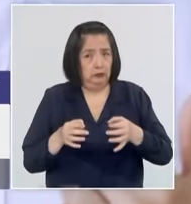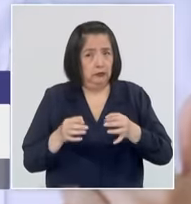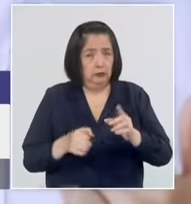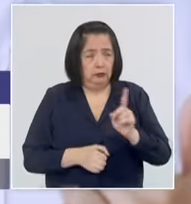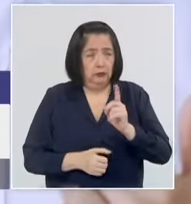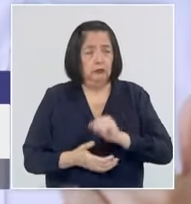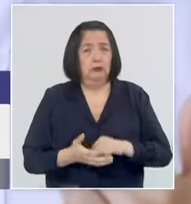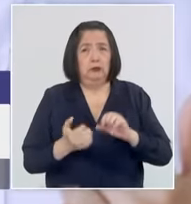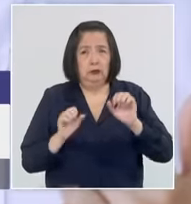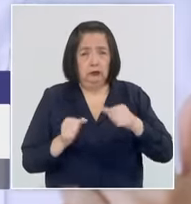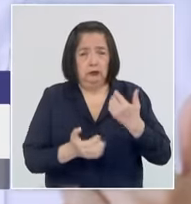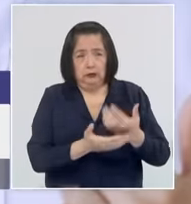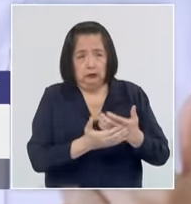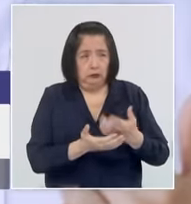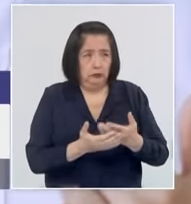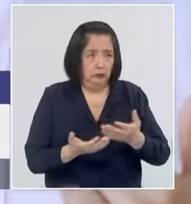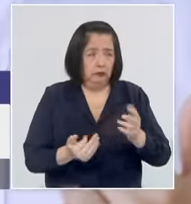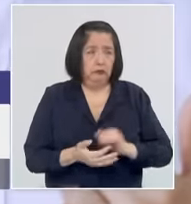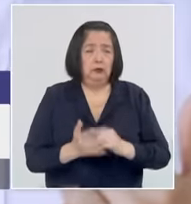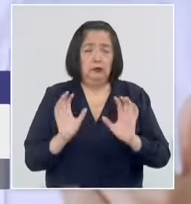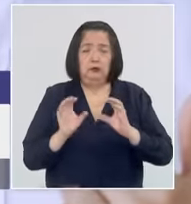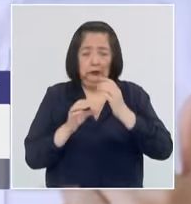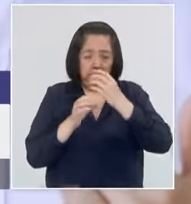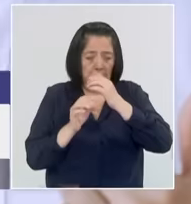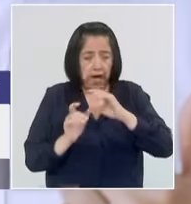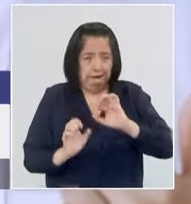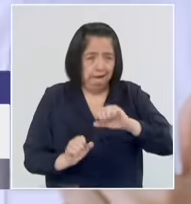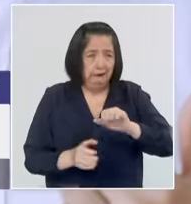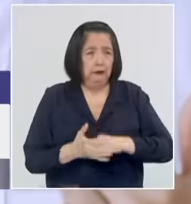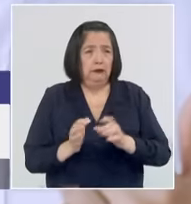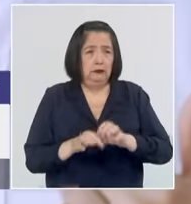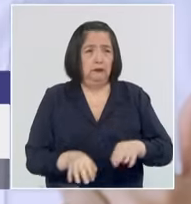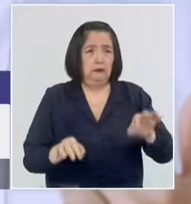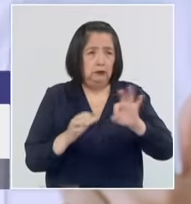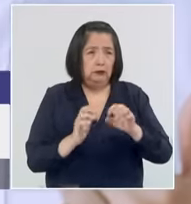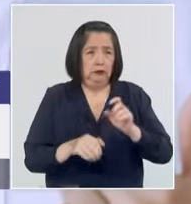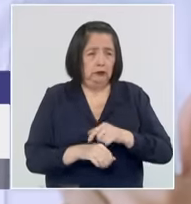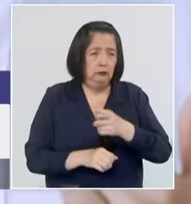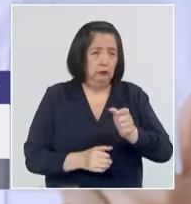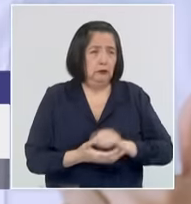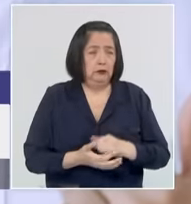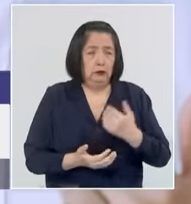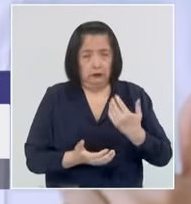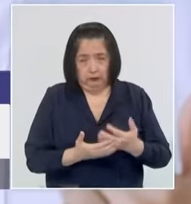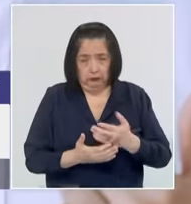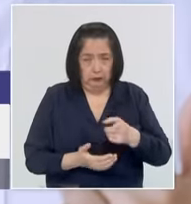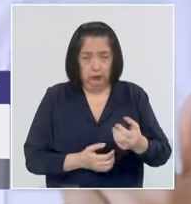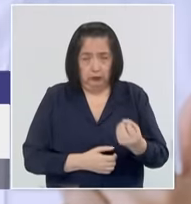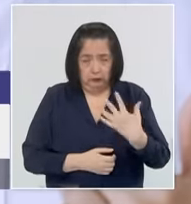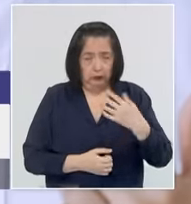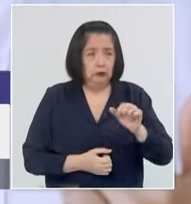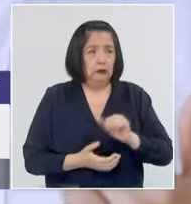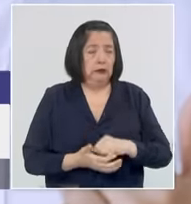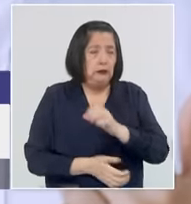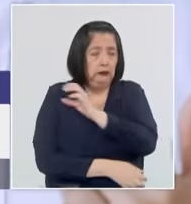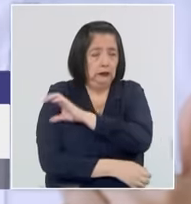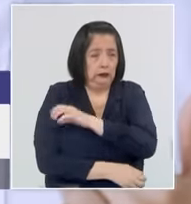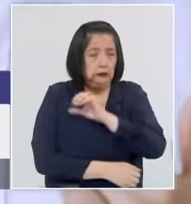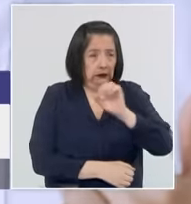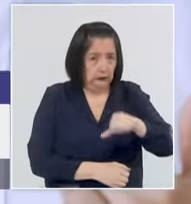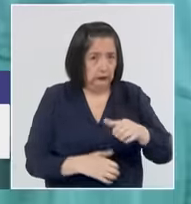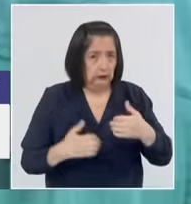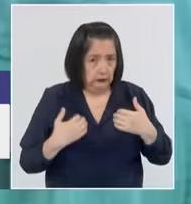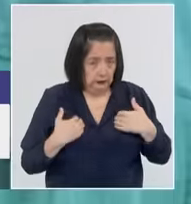deben recoger, digamos, pruebas, hacer biológicas, es muy importante que sean recogidas al momento y sobre todo corroborar, como tú mencionabas, si la clínica